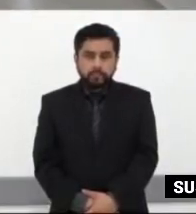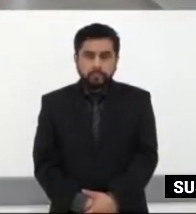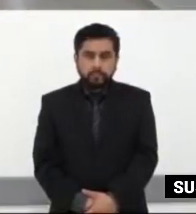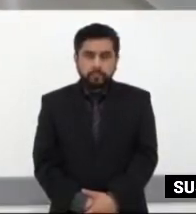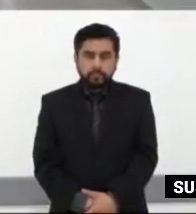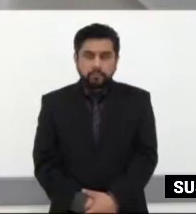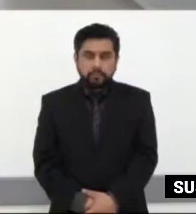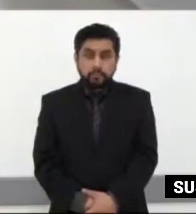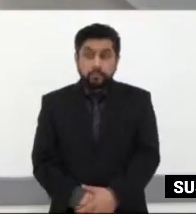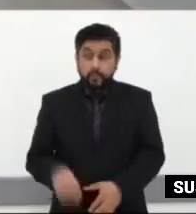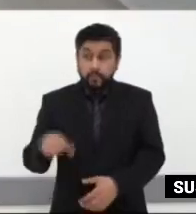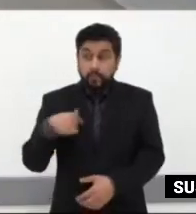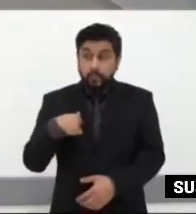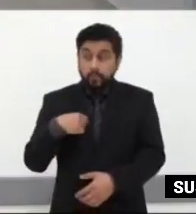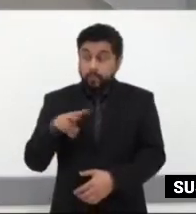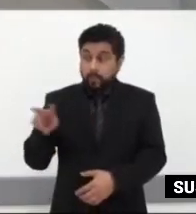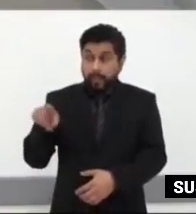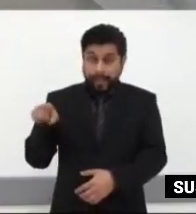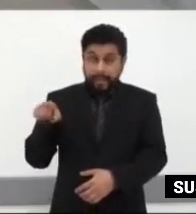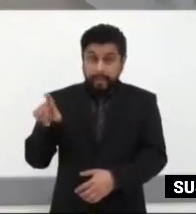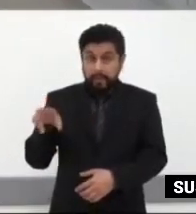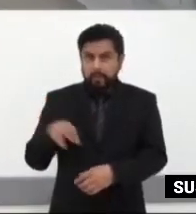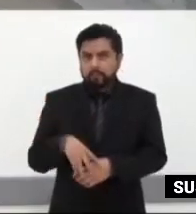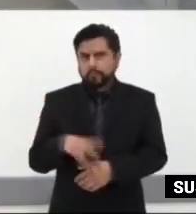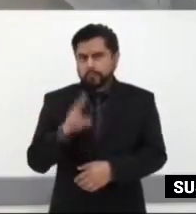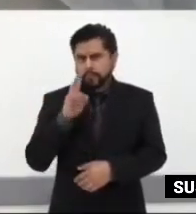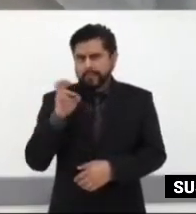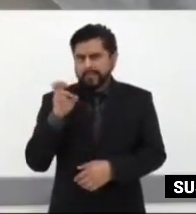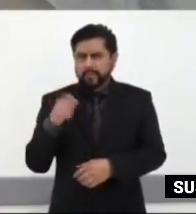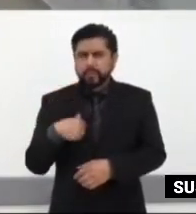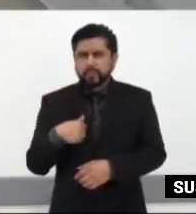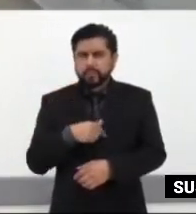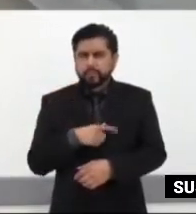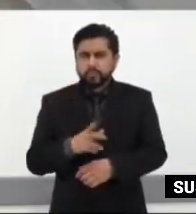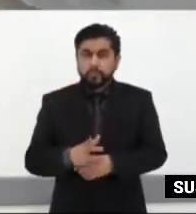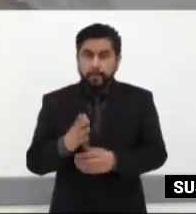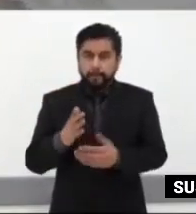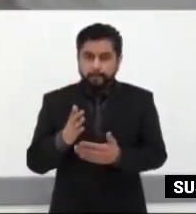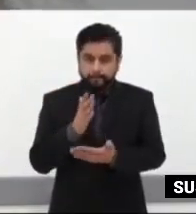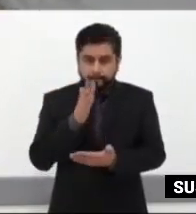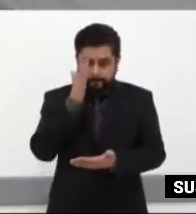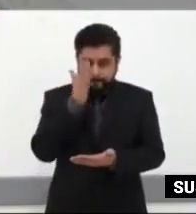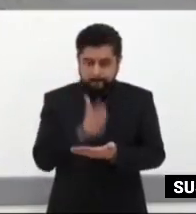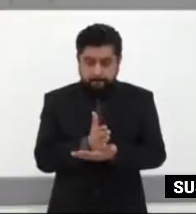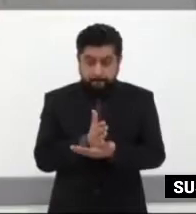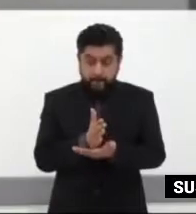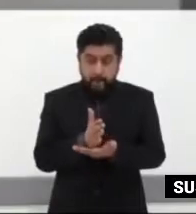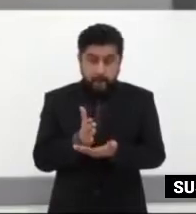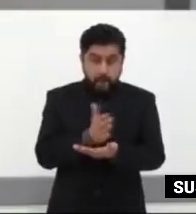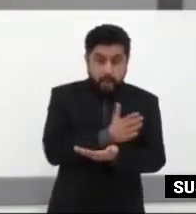Sí. Ahí cerraremos, va a haber un cancel precisamente para dividir los pacientes que no son COVID.